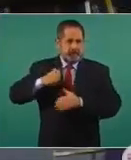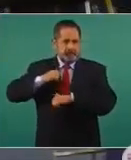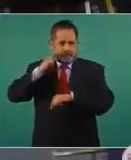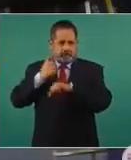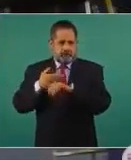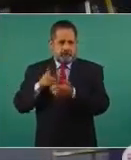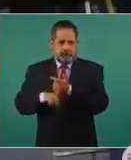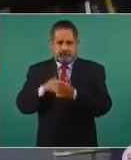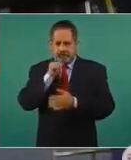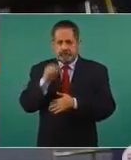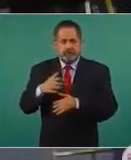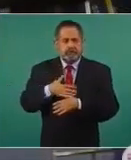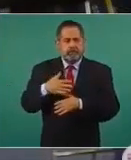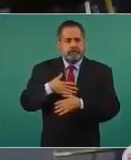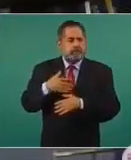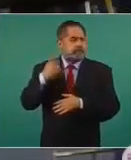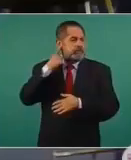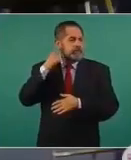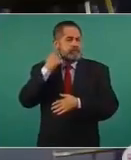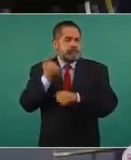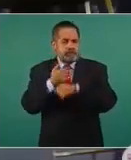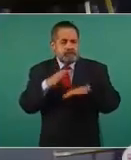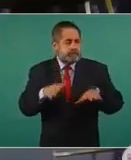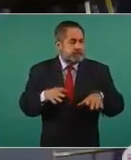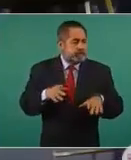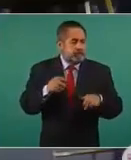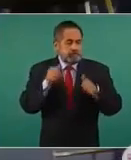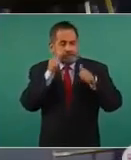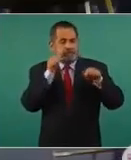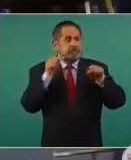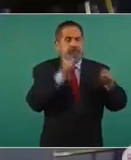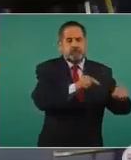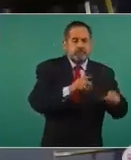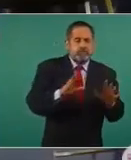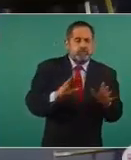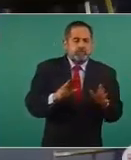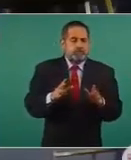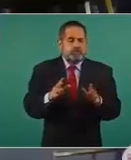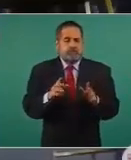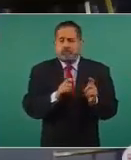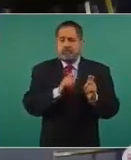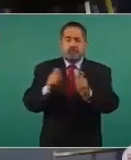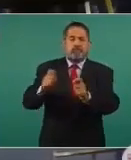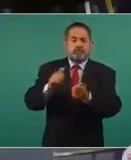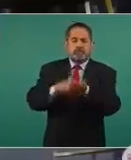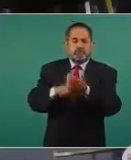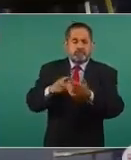facultad, pues contaban con esa información, pero no se atendió o no se pasó a la instancia